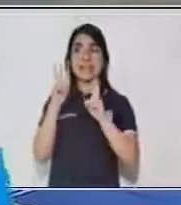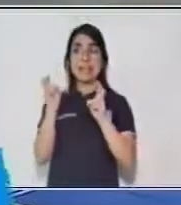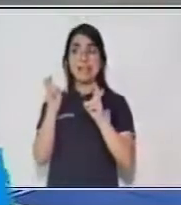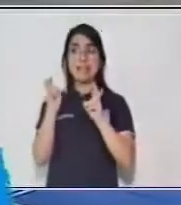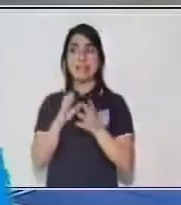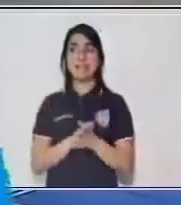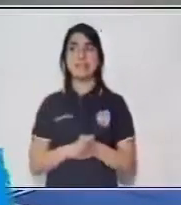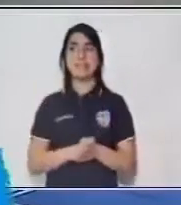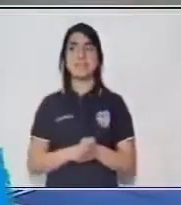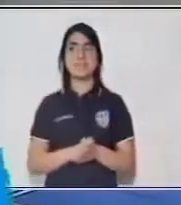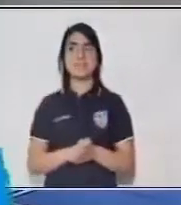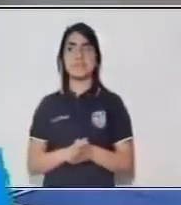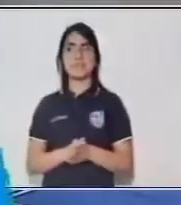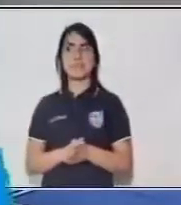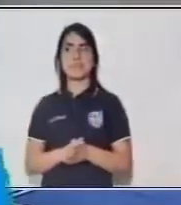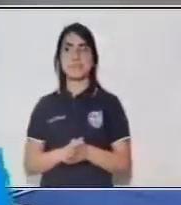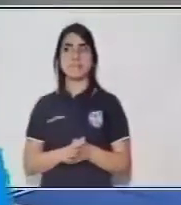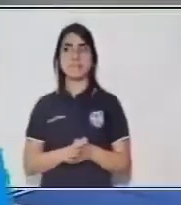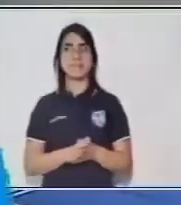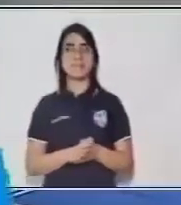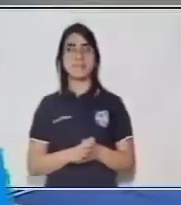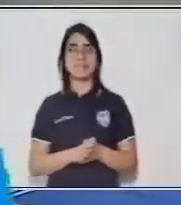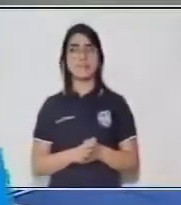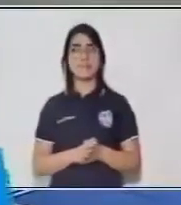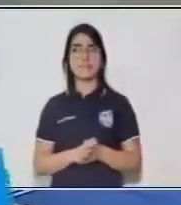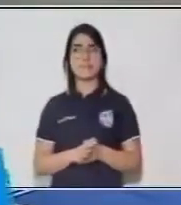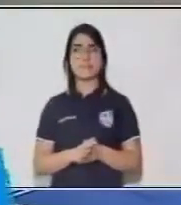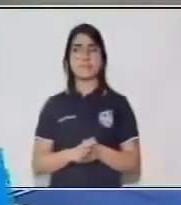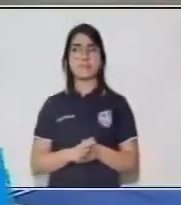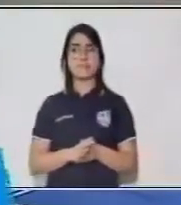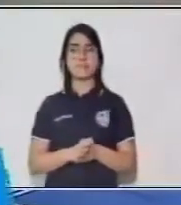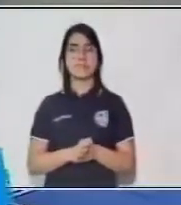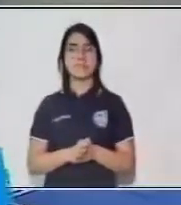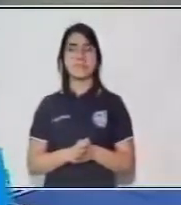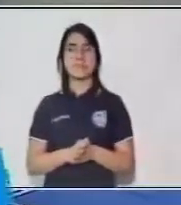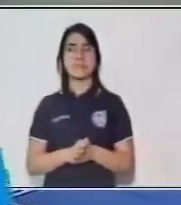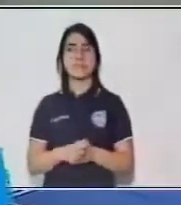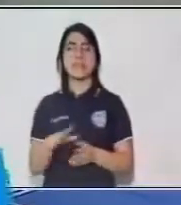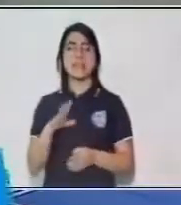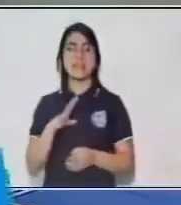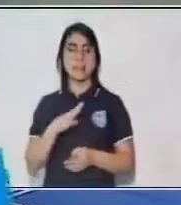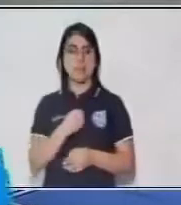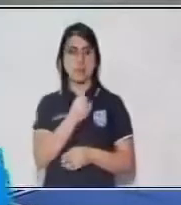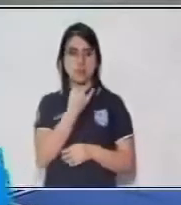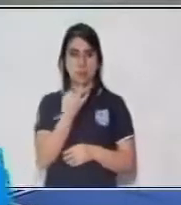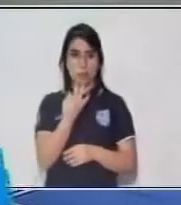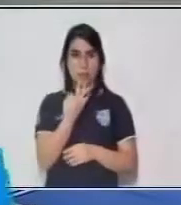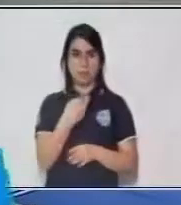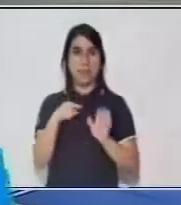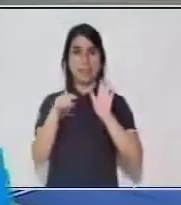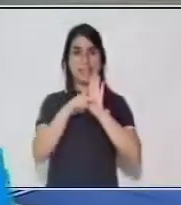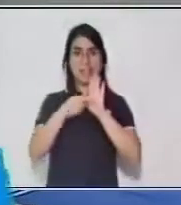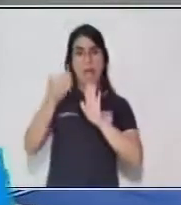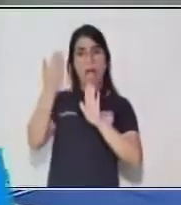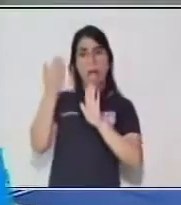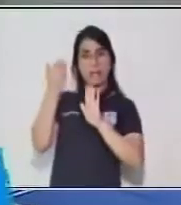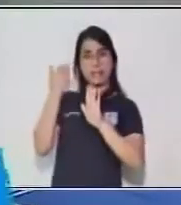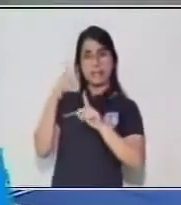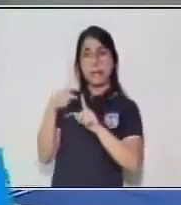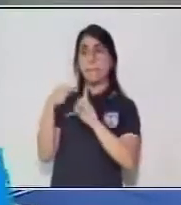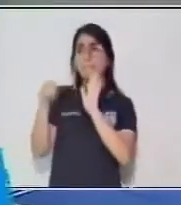2 espacios hacia la derecha. Entonces, estos mismos puntos los corro 2